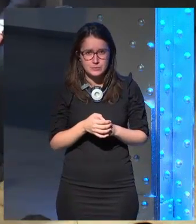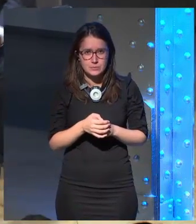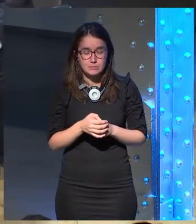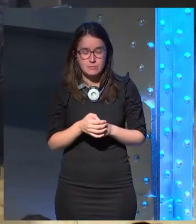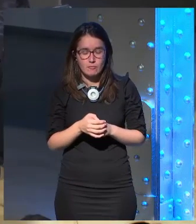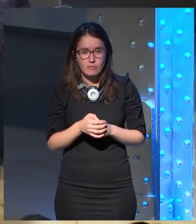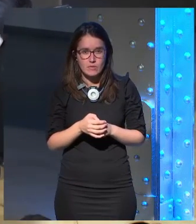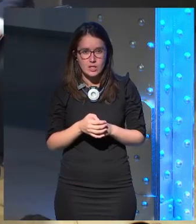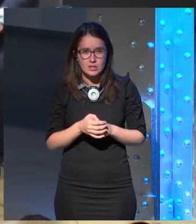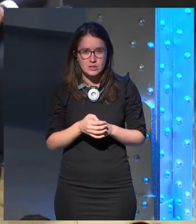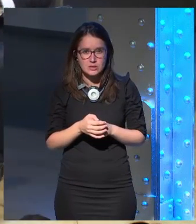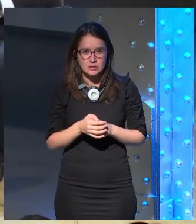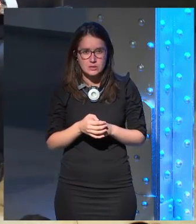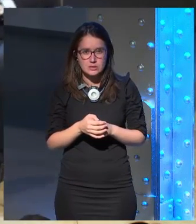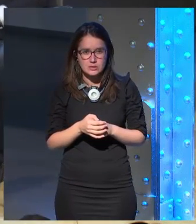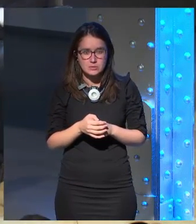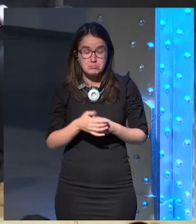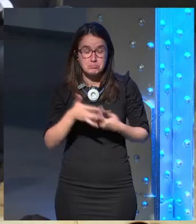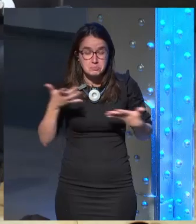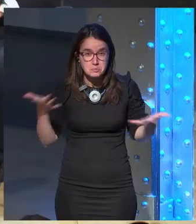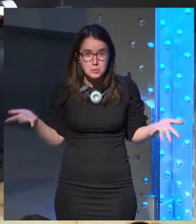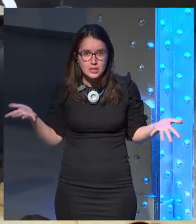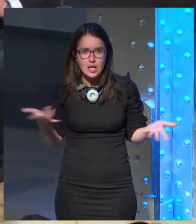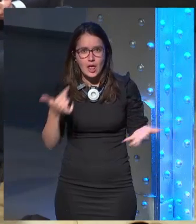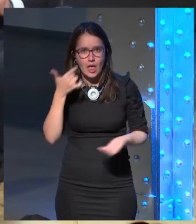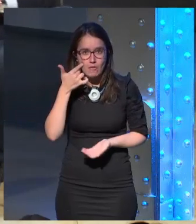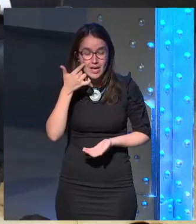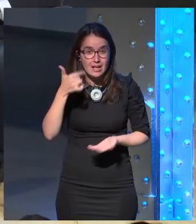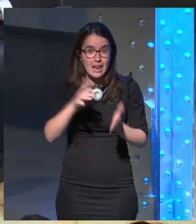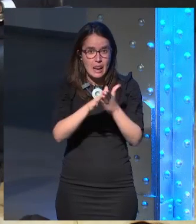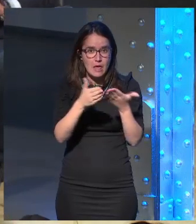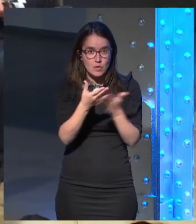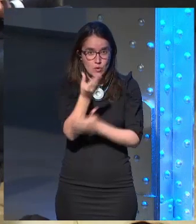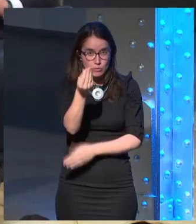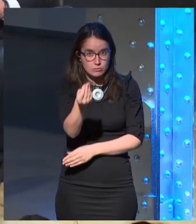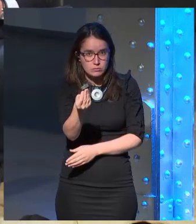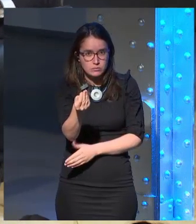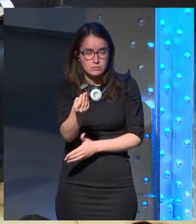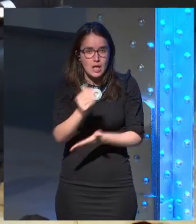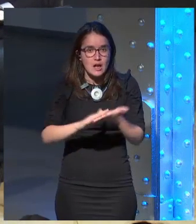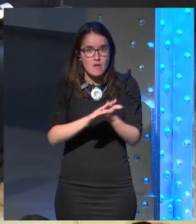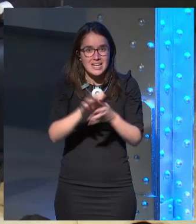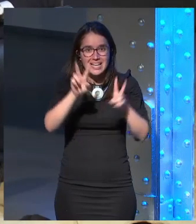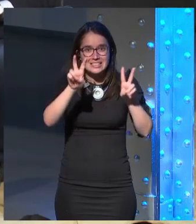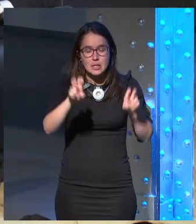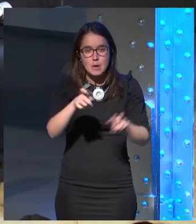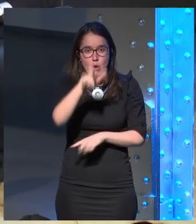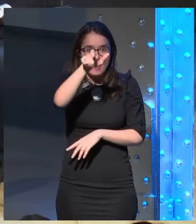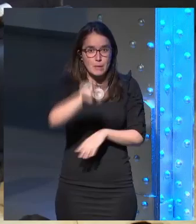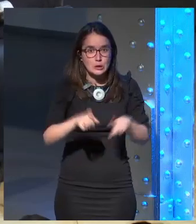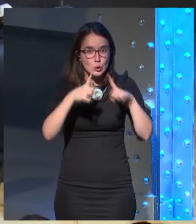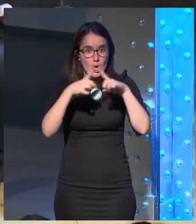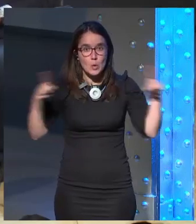You know, so Mira, pues, a ver, es que este libro no solamente trata de un tipo que ha pasado un